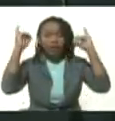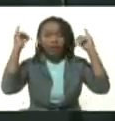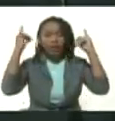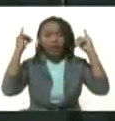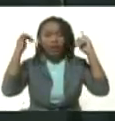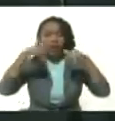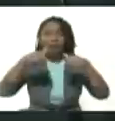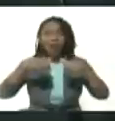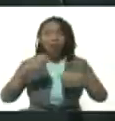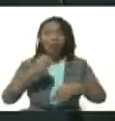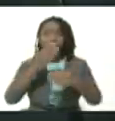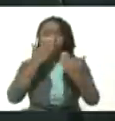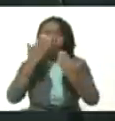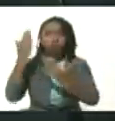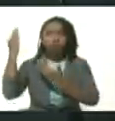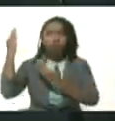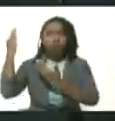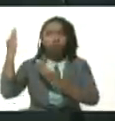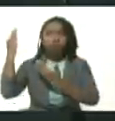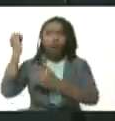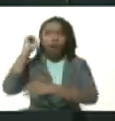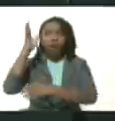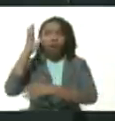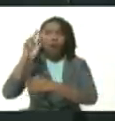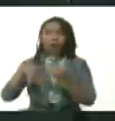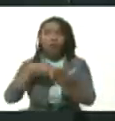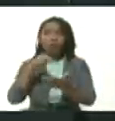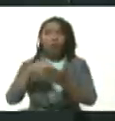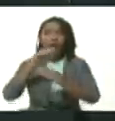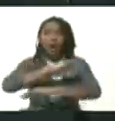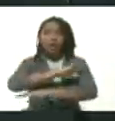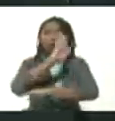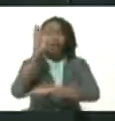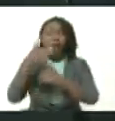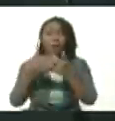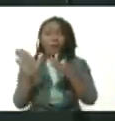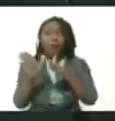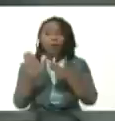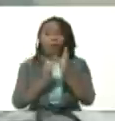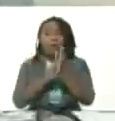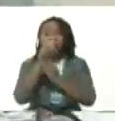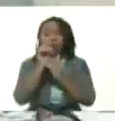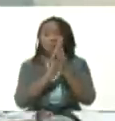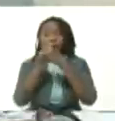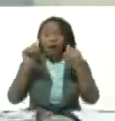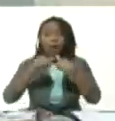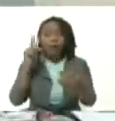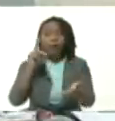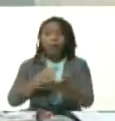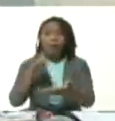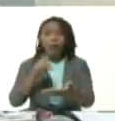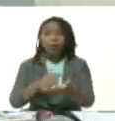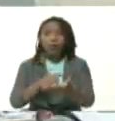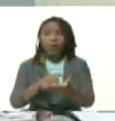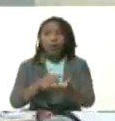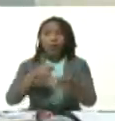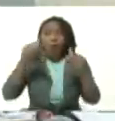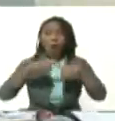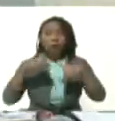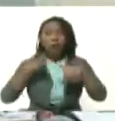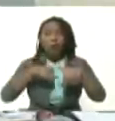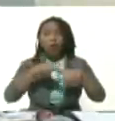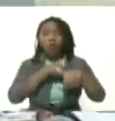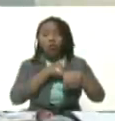está, como puede ver usted, esta Asamblea Nacional a cielo abierto para los emprendedores y emprendedoras aquí presentes. Tenemos hoy